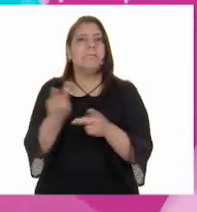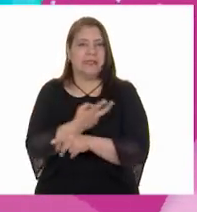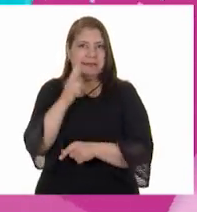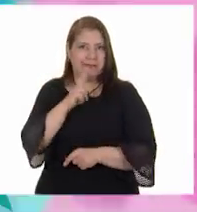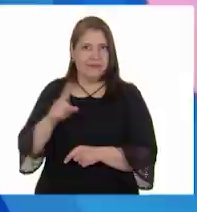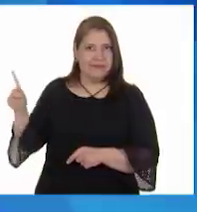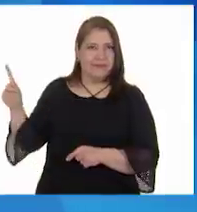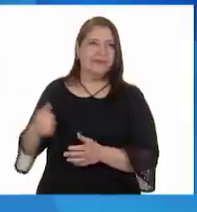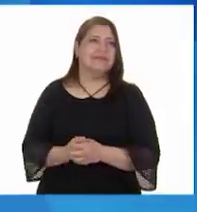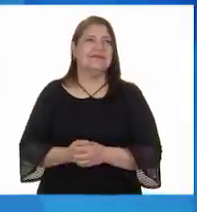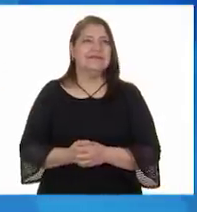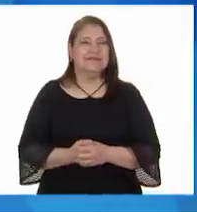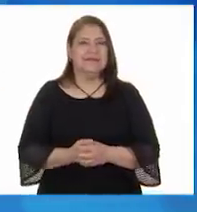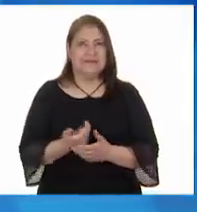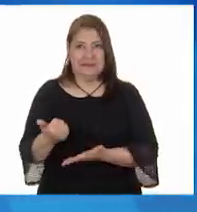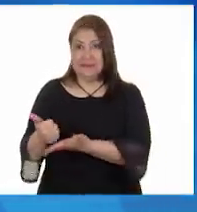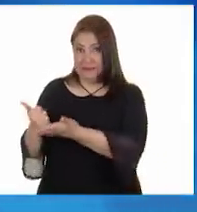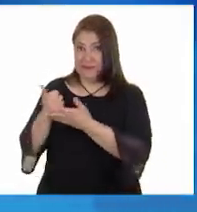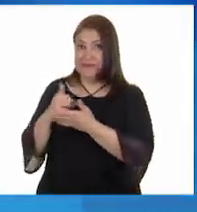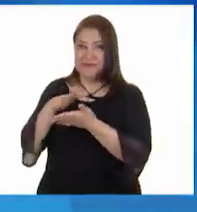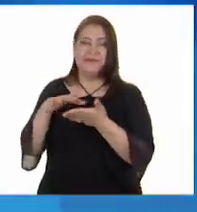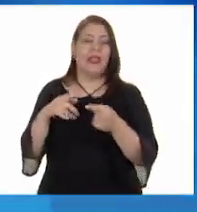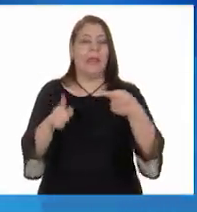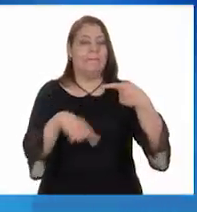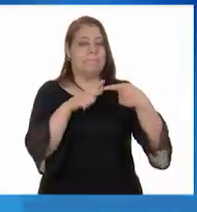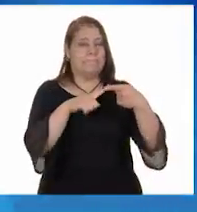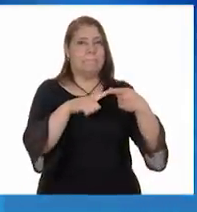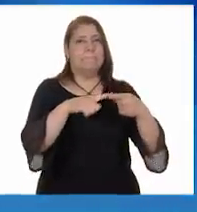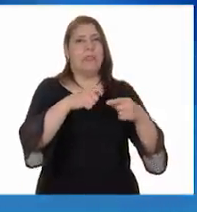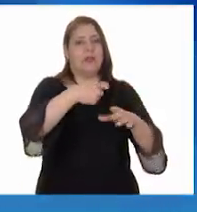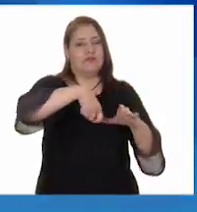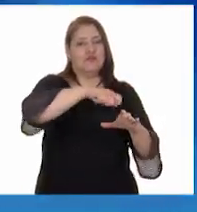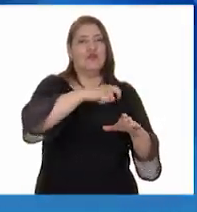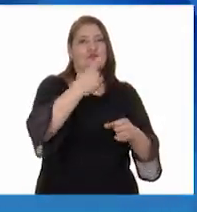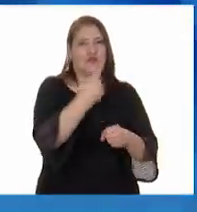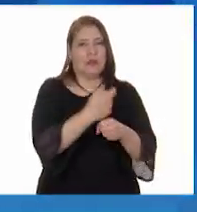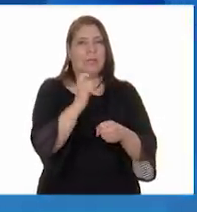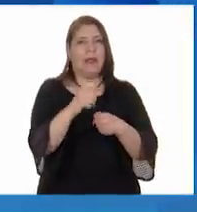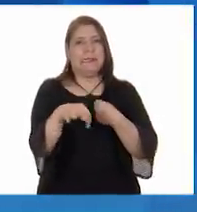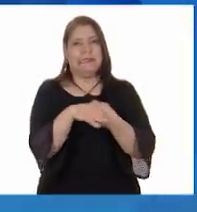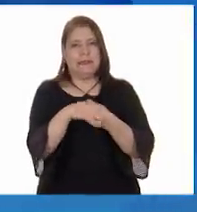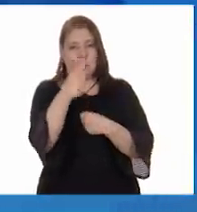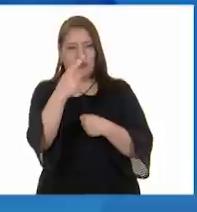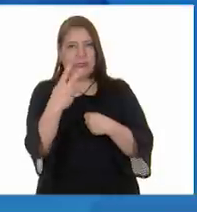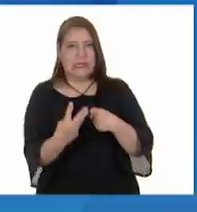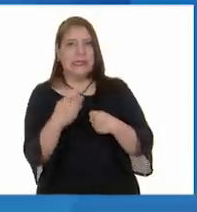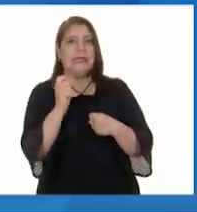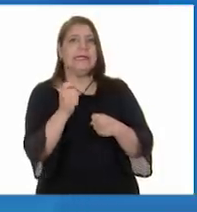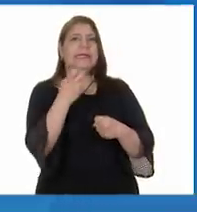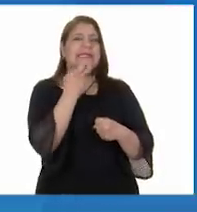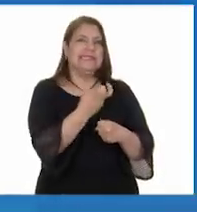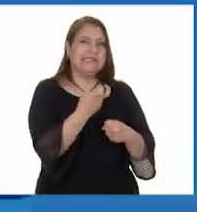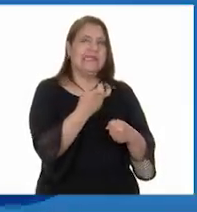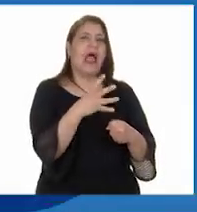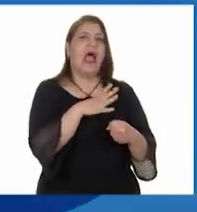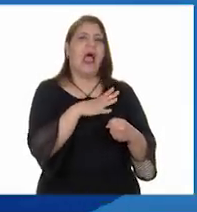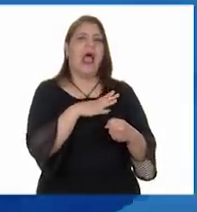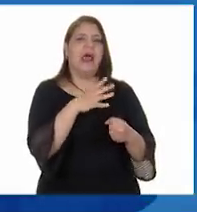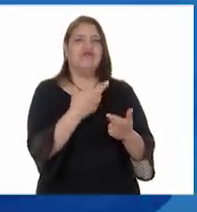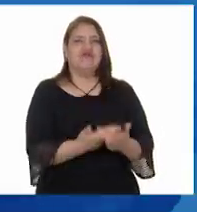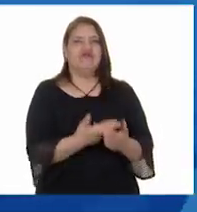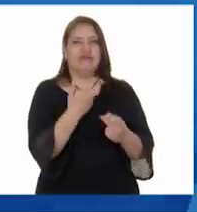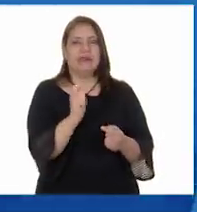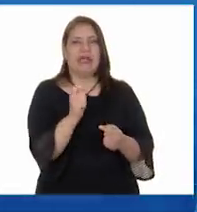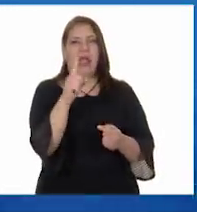¿Me ayudas a leerlo? Claro que sí. Mezcla 1. Pusieron un tercio de taza de harina. La mezcla estaba muy líquida y